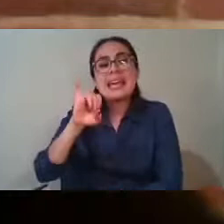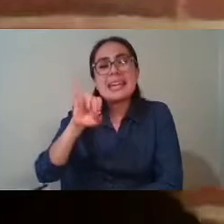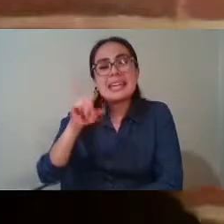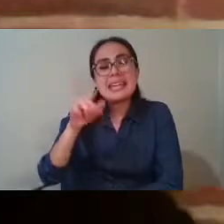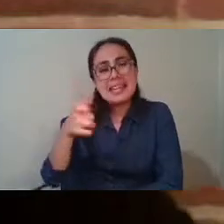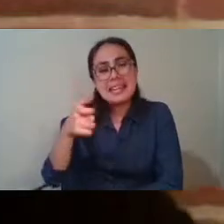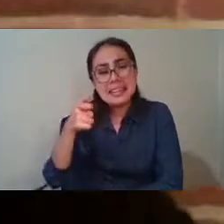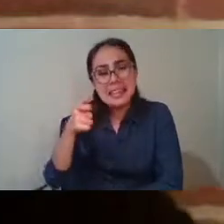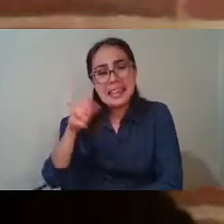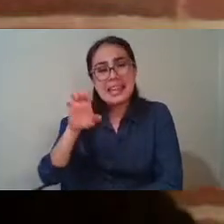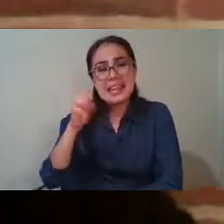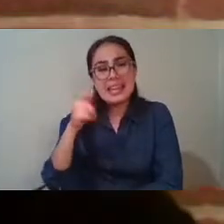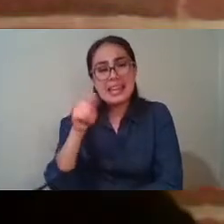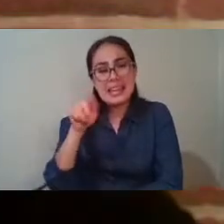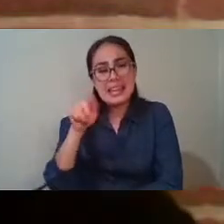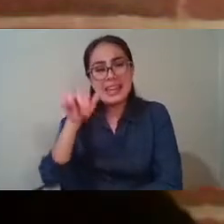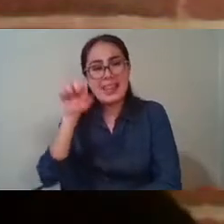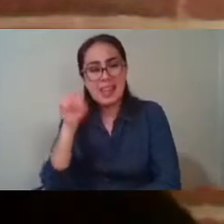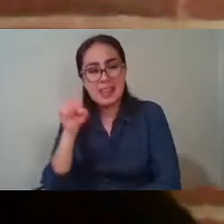exégetas